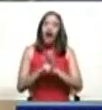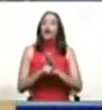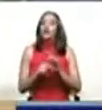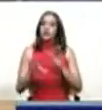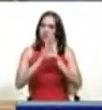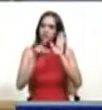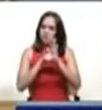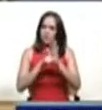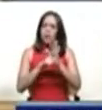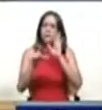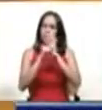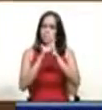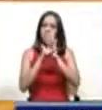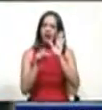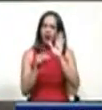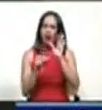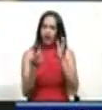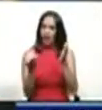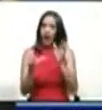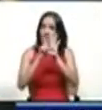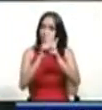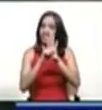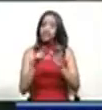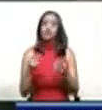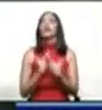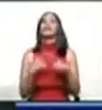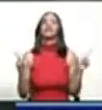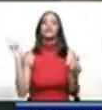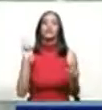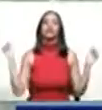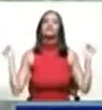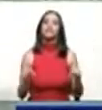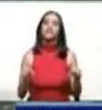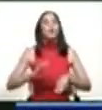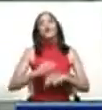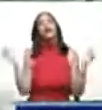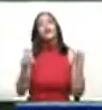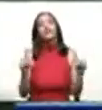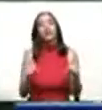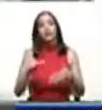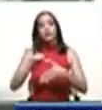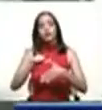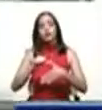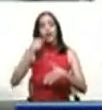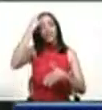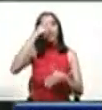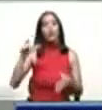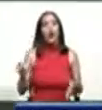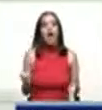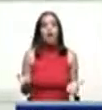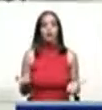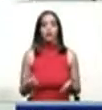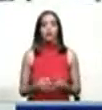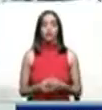una república que es soberana. Porque aquí en Venezuela y en América Latina, sobre todo en América Latina, desde hace años